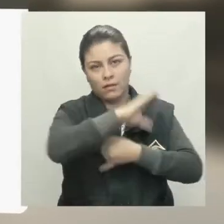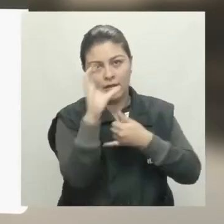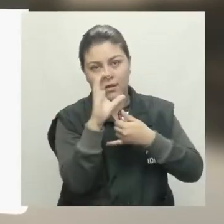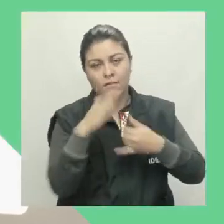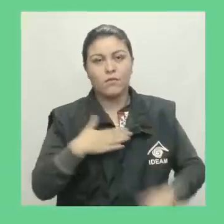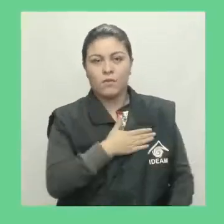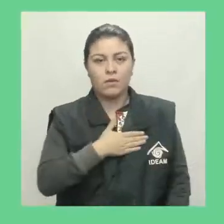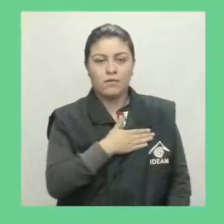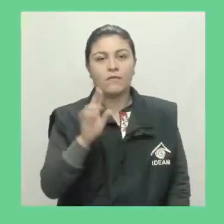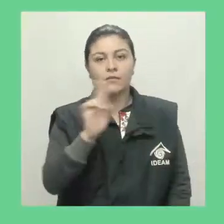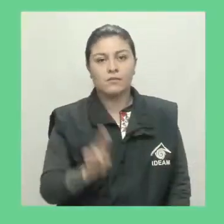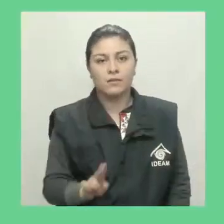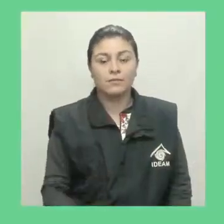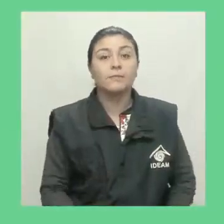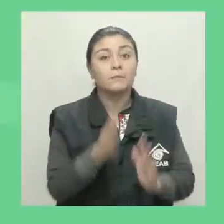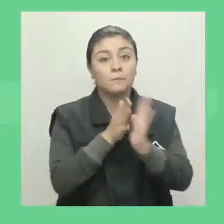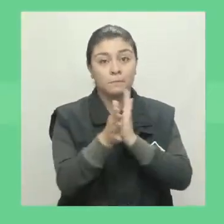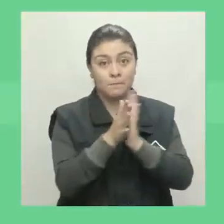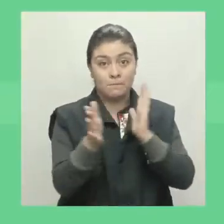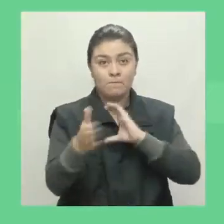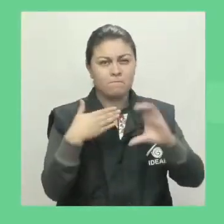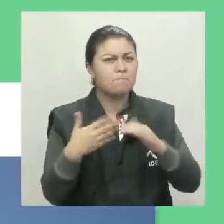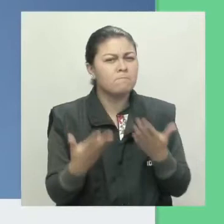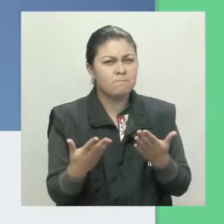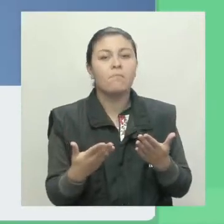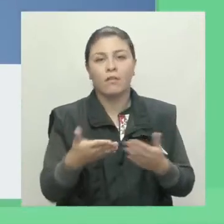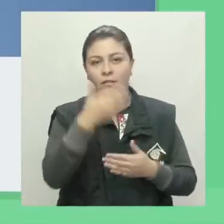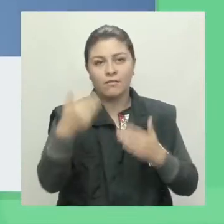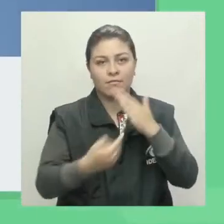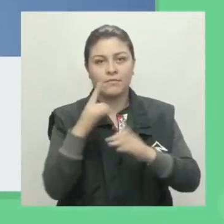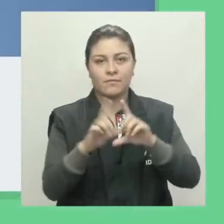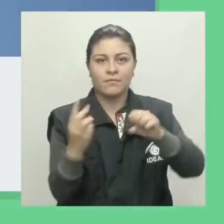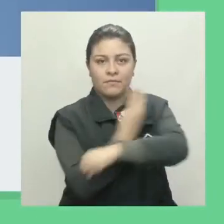y Sucre. Para mayor información sobre el pronóstico del tiempo, visítenos en